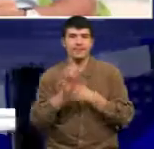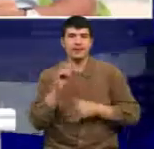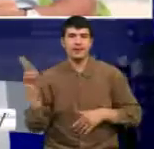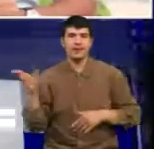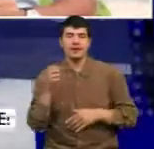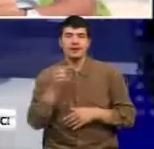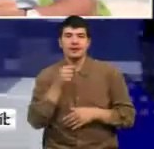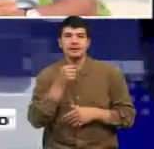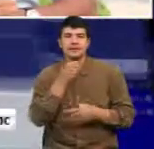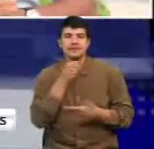noticias a 1000 castillo muy buenas tardes